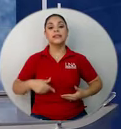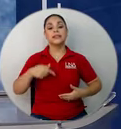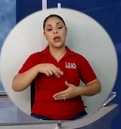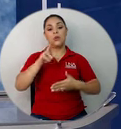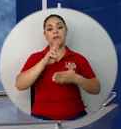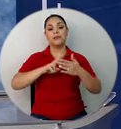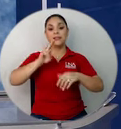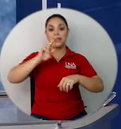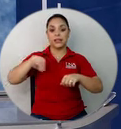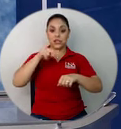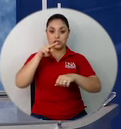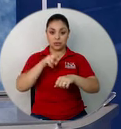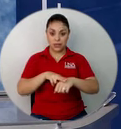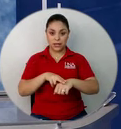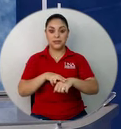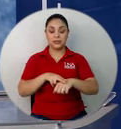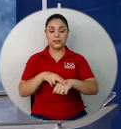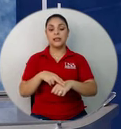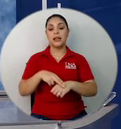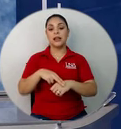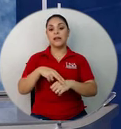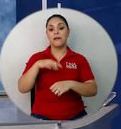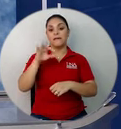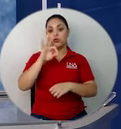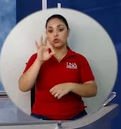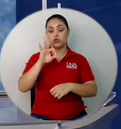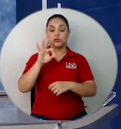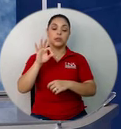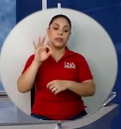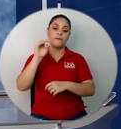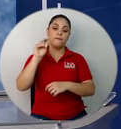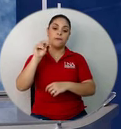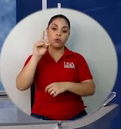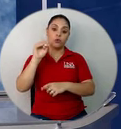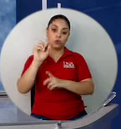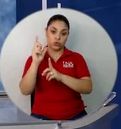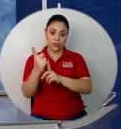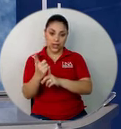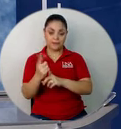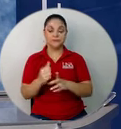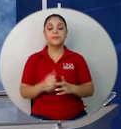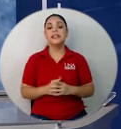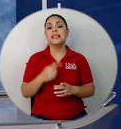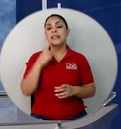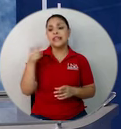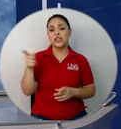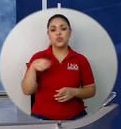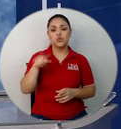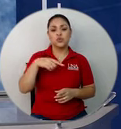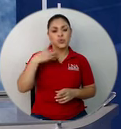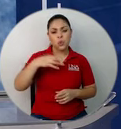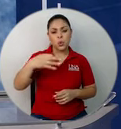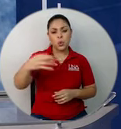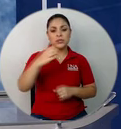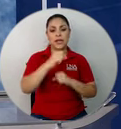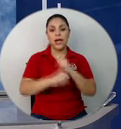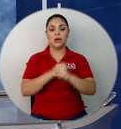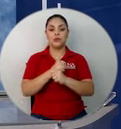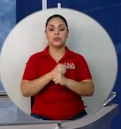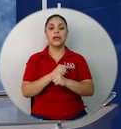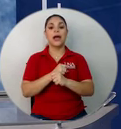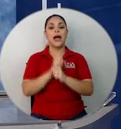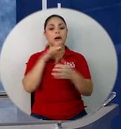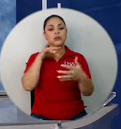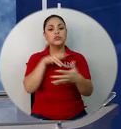Nacional, quien nos comentó que ellos, precisamente por todo esto que hemos venido conversando, todos los años hacen un estudio